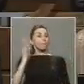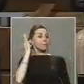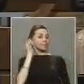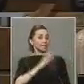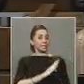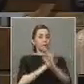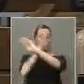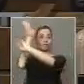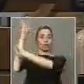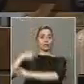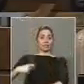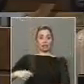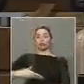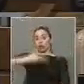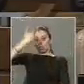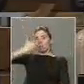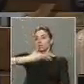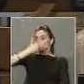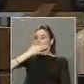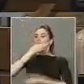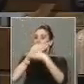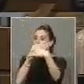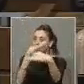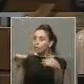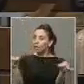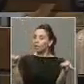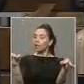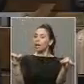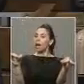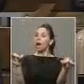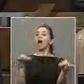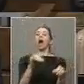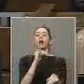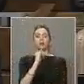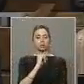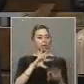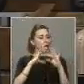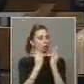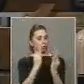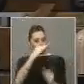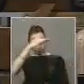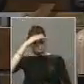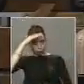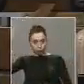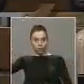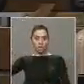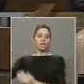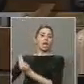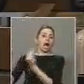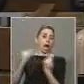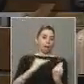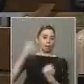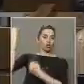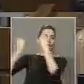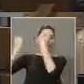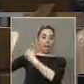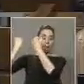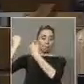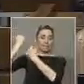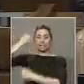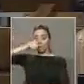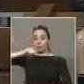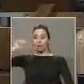discurso en los Estados Unidos haga ver que hay una plena confianza y apoyo a la inversión privada en Chile,